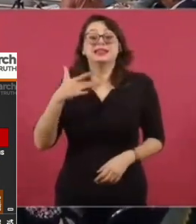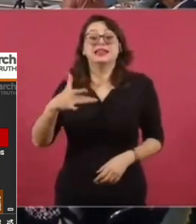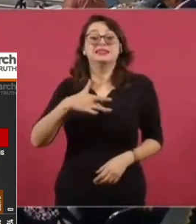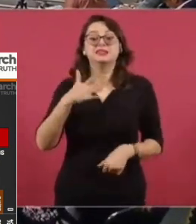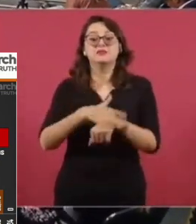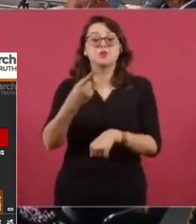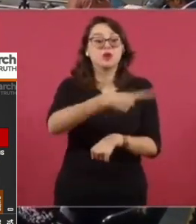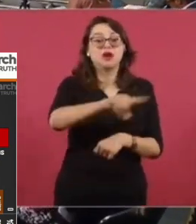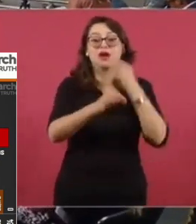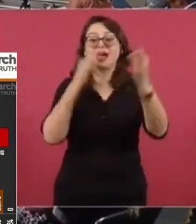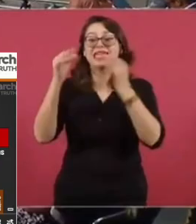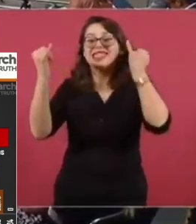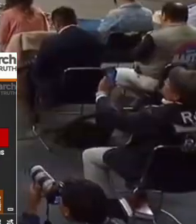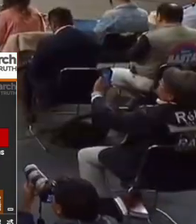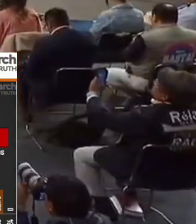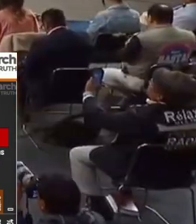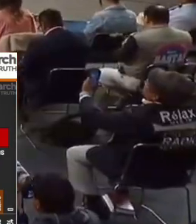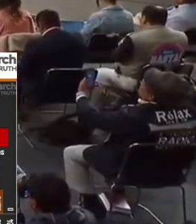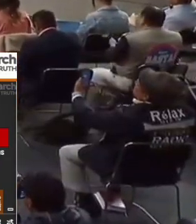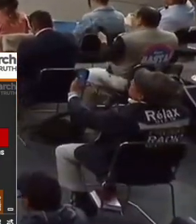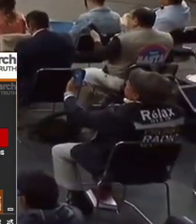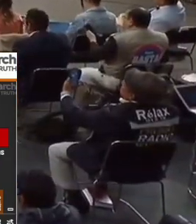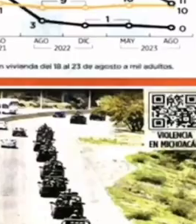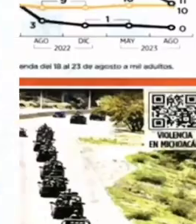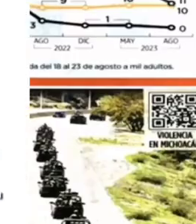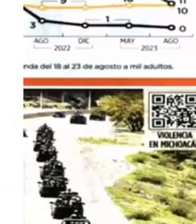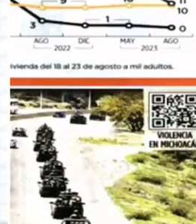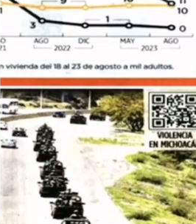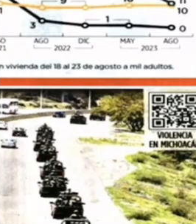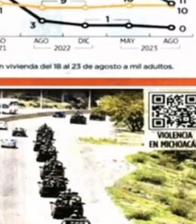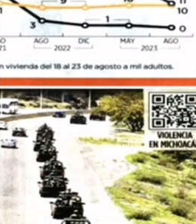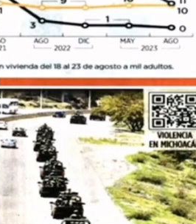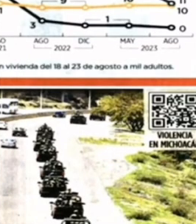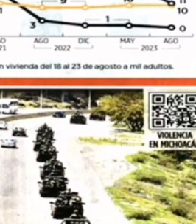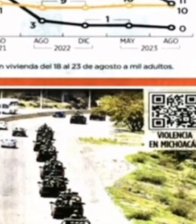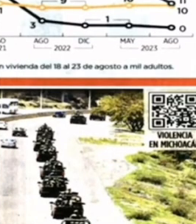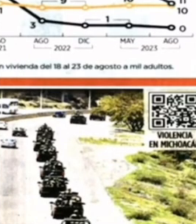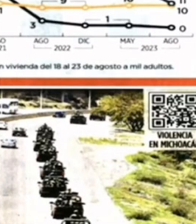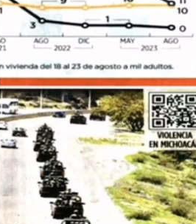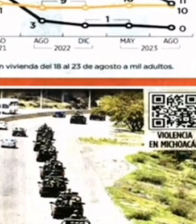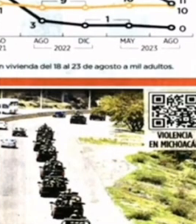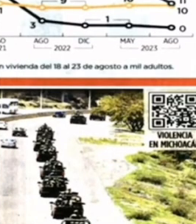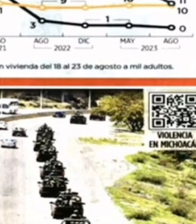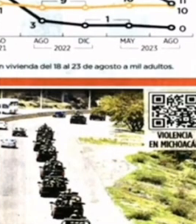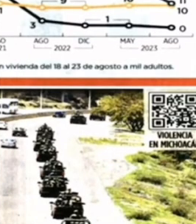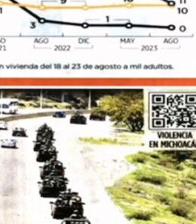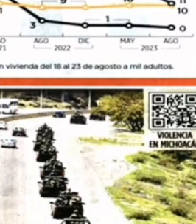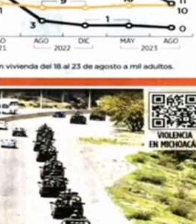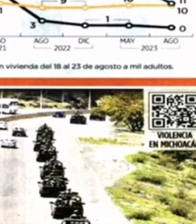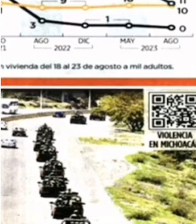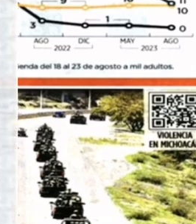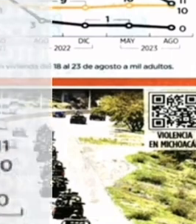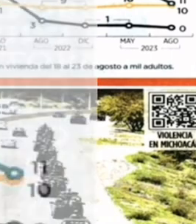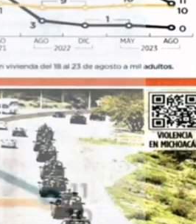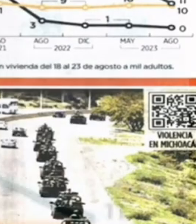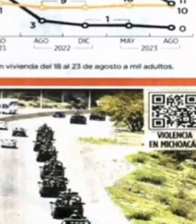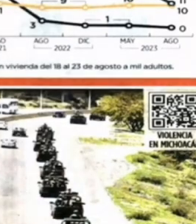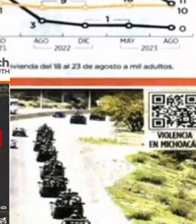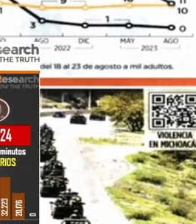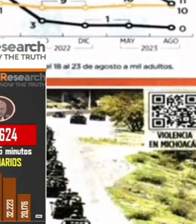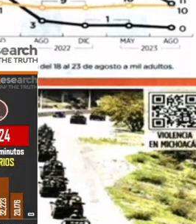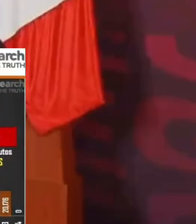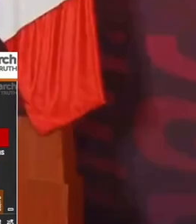que hasta inventaron la desaparición de 5 jóvenes. Miren esto. Afortunadamente, hemos ido avanzando